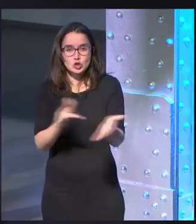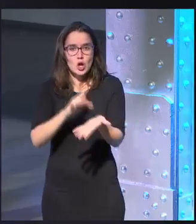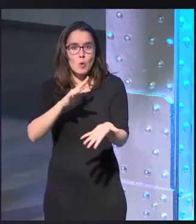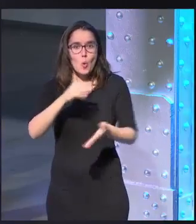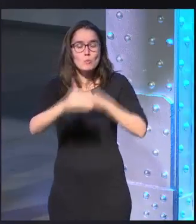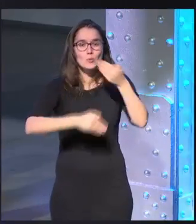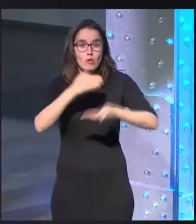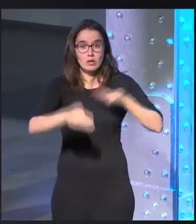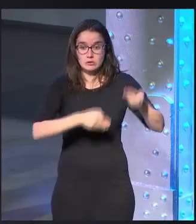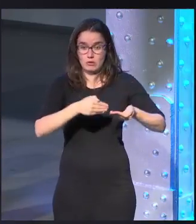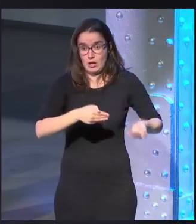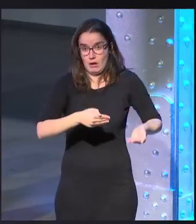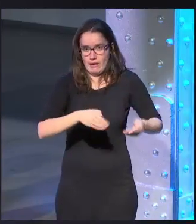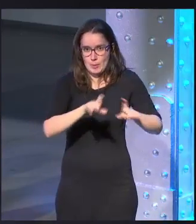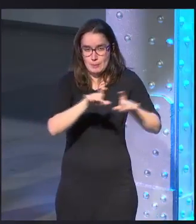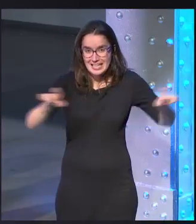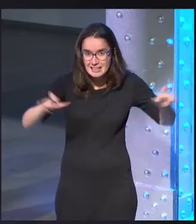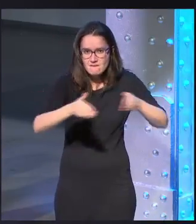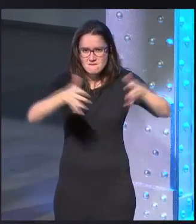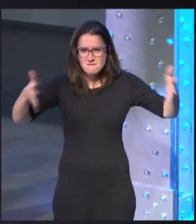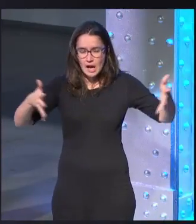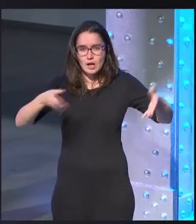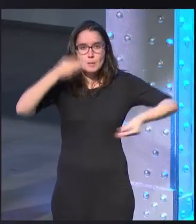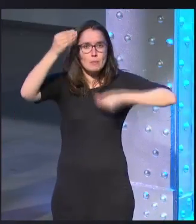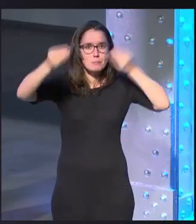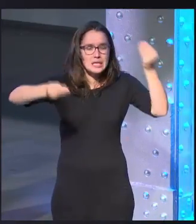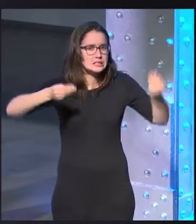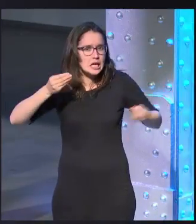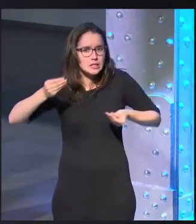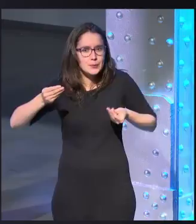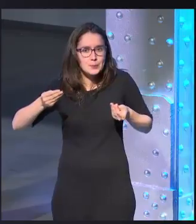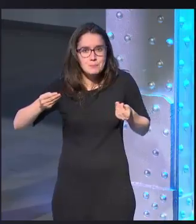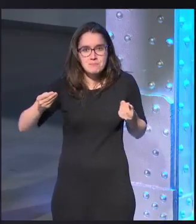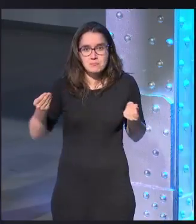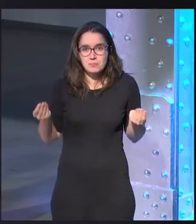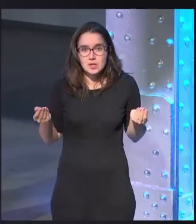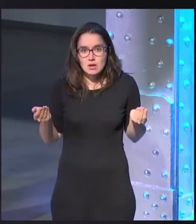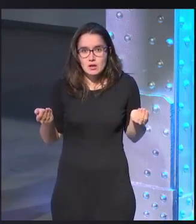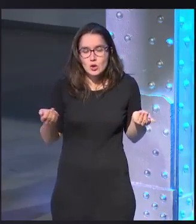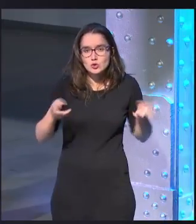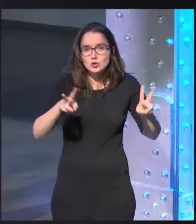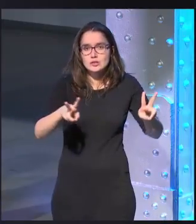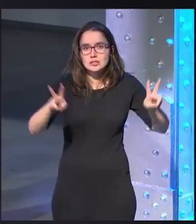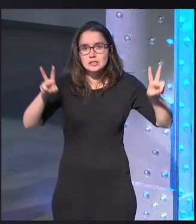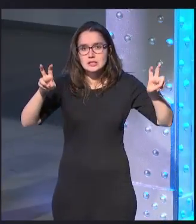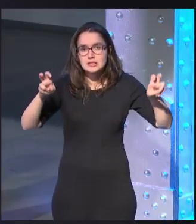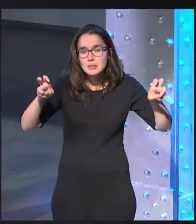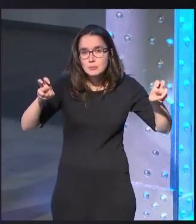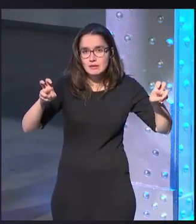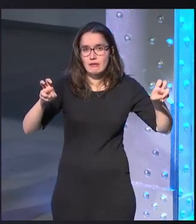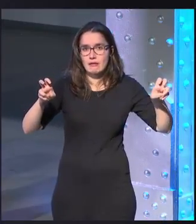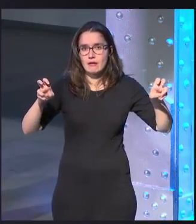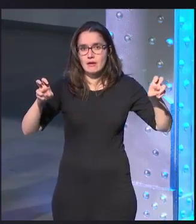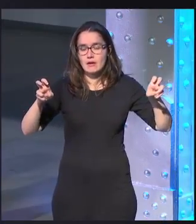proceso de discontinuidad masiva. Las grandes empresas que se creen que con esto de la introducción de